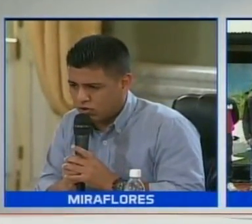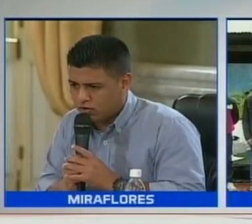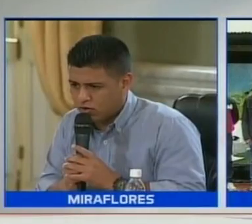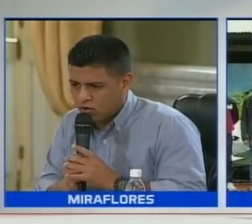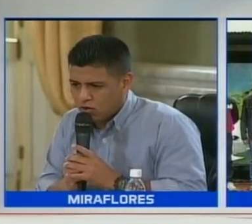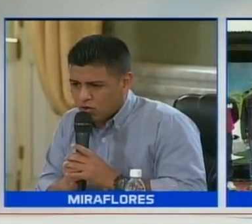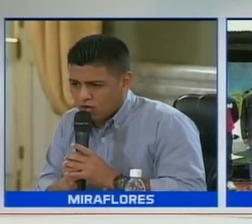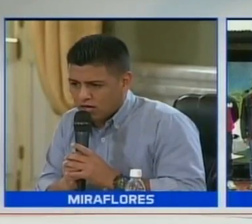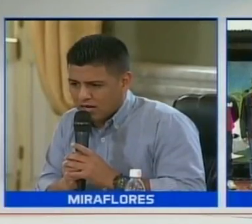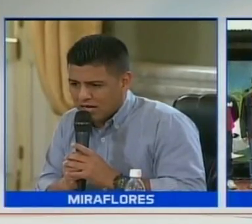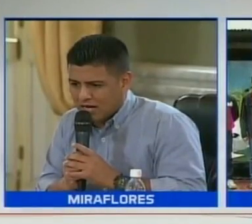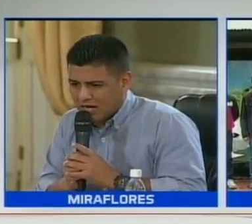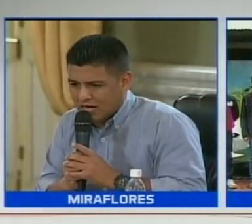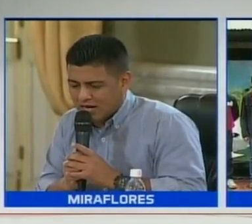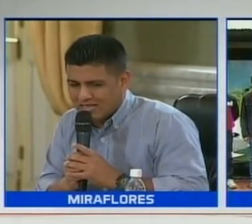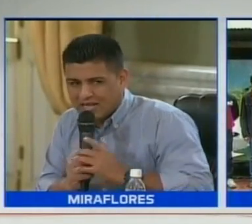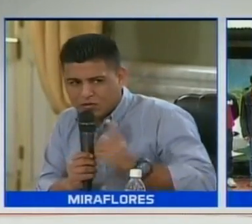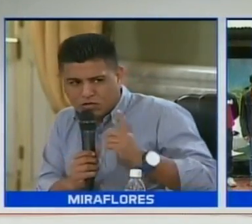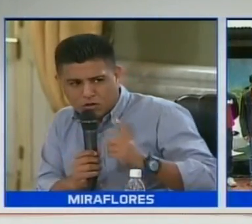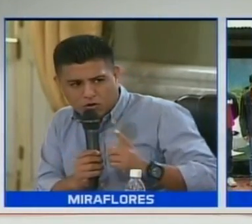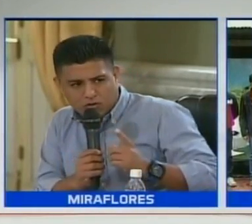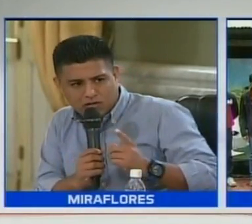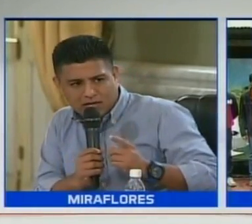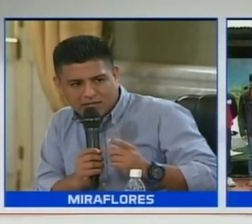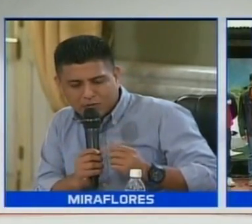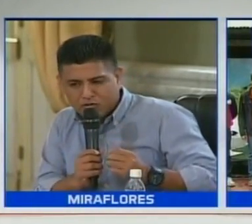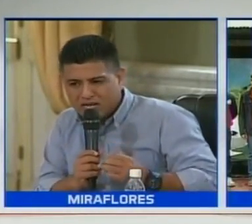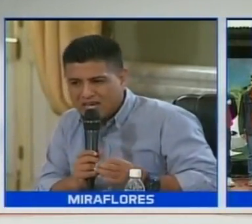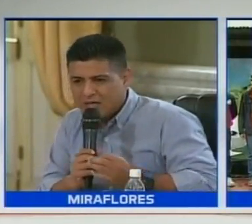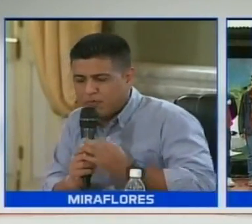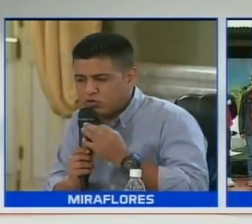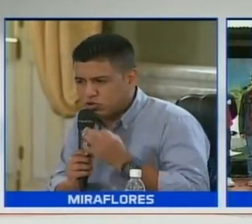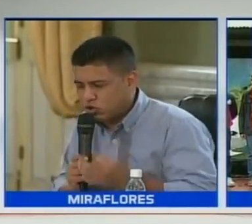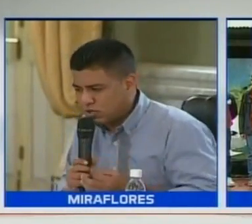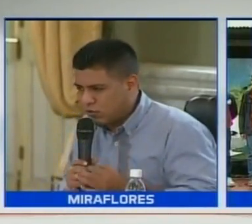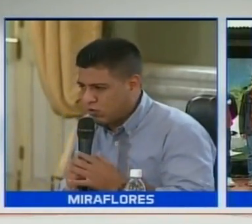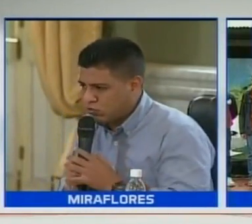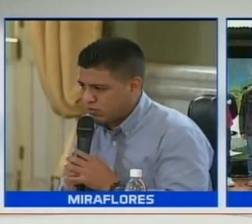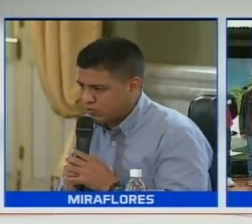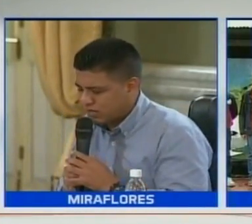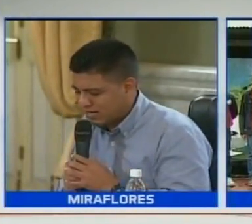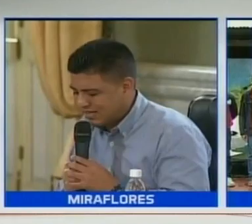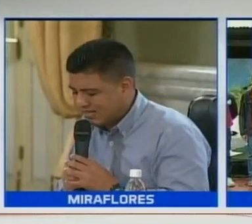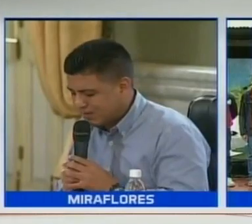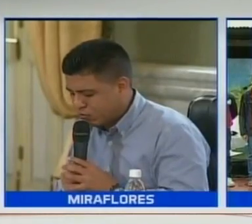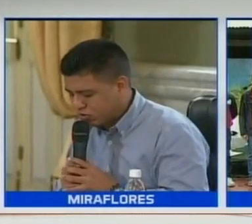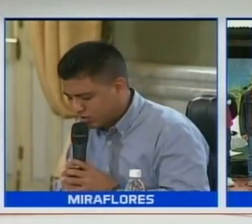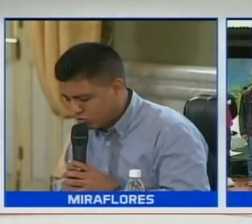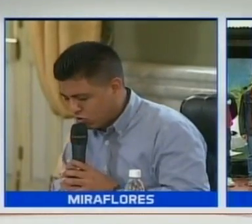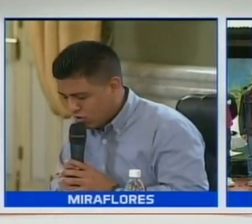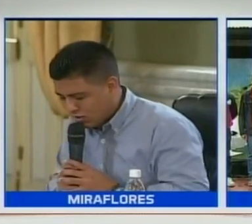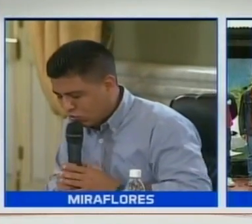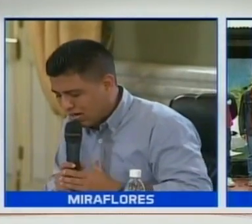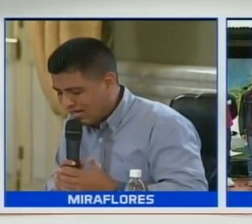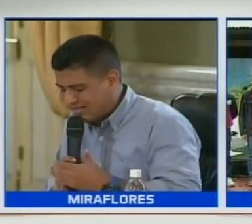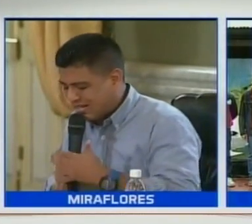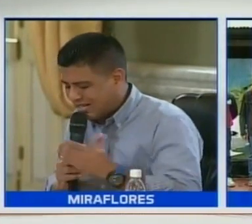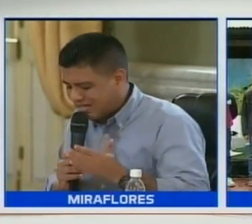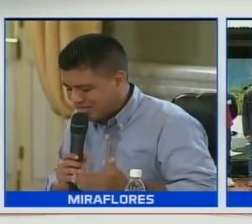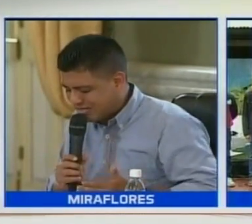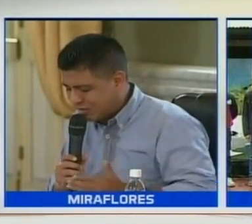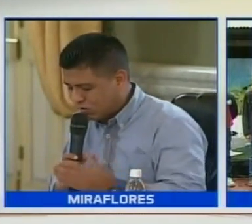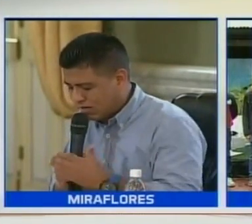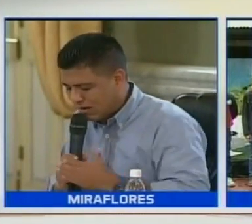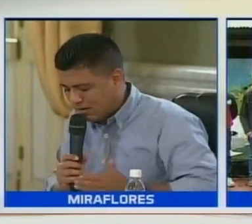el núcleo endógeno. La tarea que usted dio de que se pusiera a disposición de la juventud venezolana el 30% de toda la